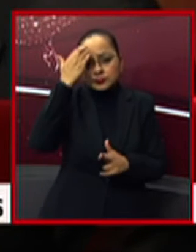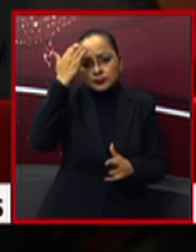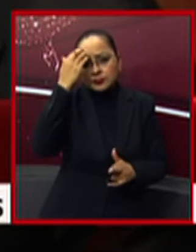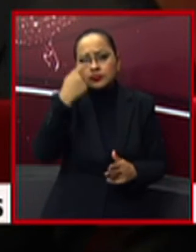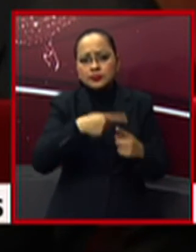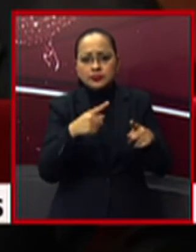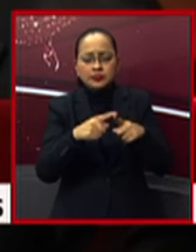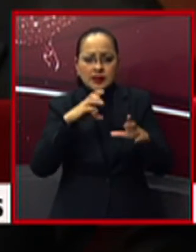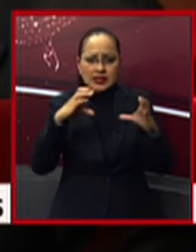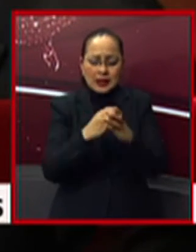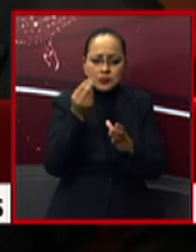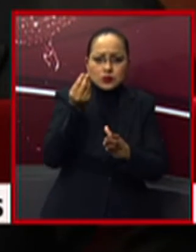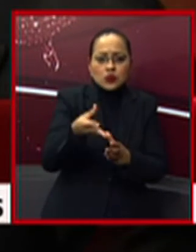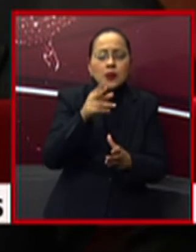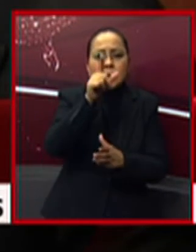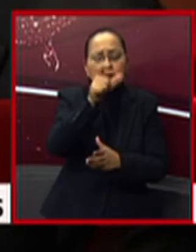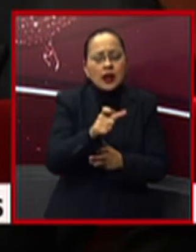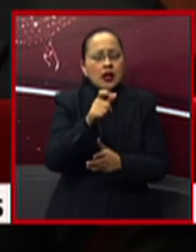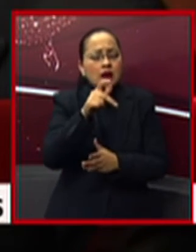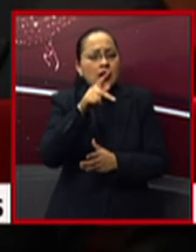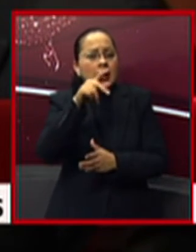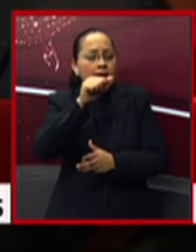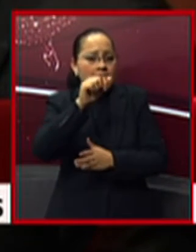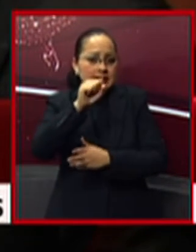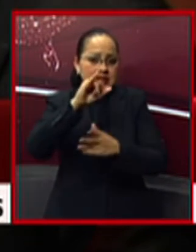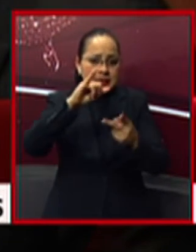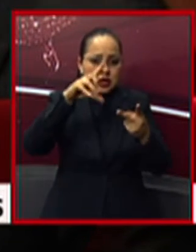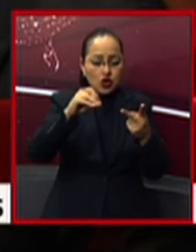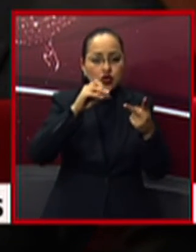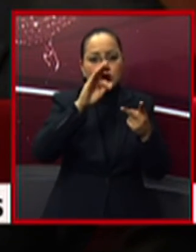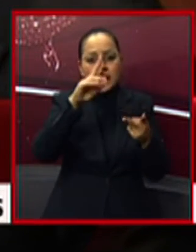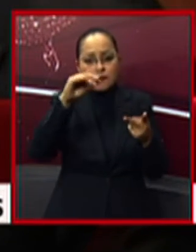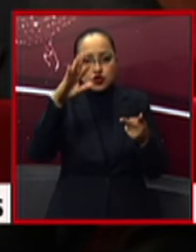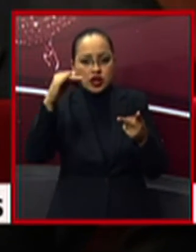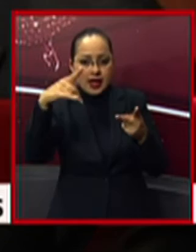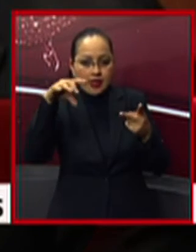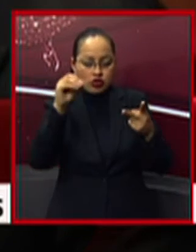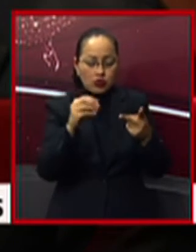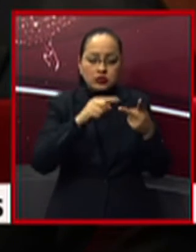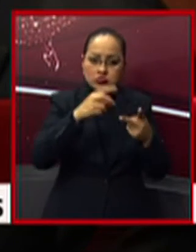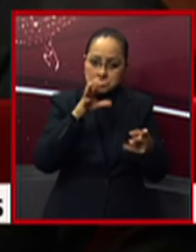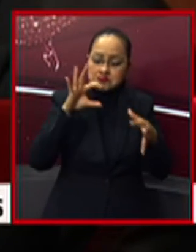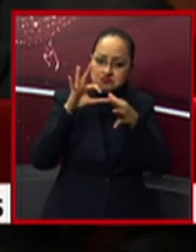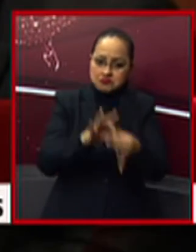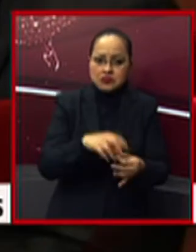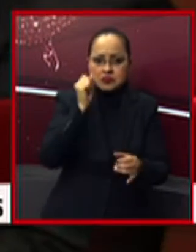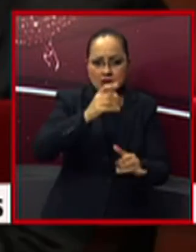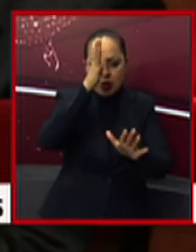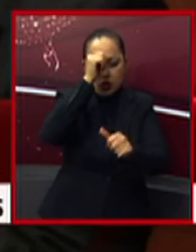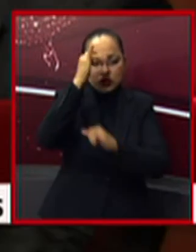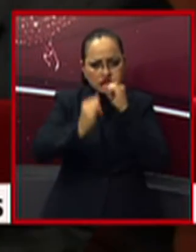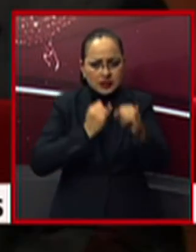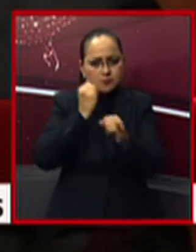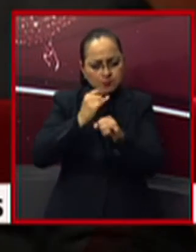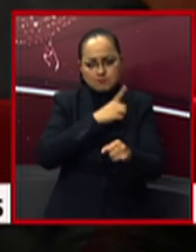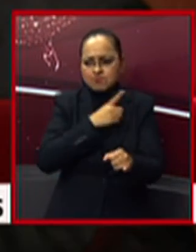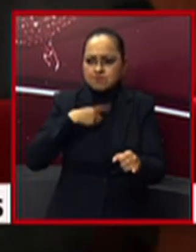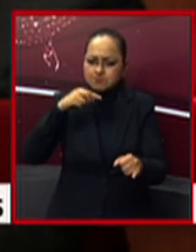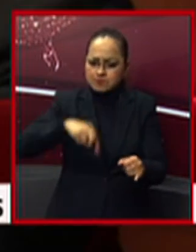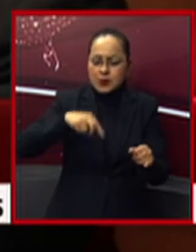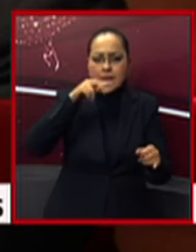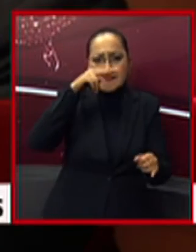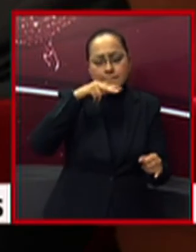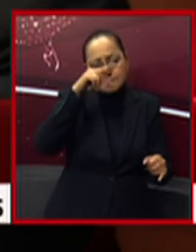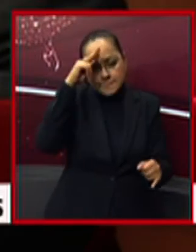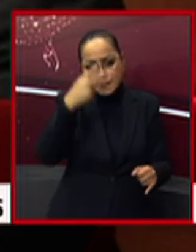condición de refugiado y el otorgamiento de asilo político habrán de realizarse de conformidad con lo establecido en los tratados internacionales suscritos por